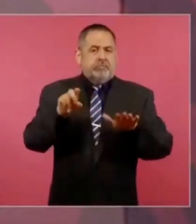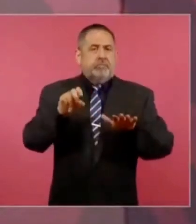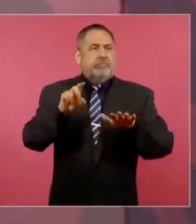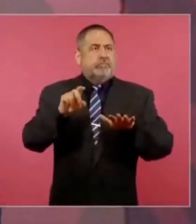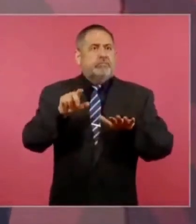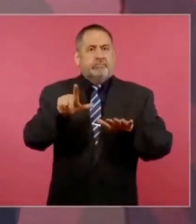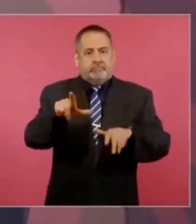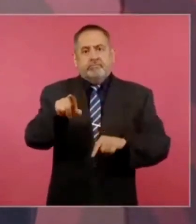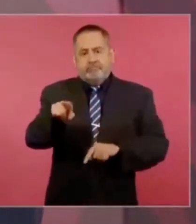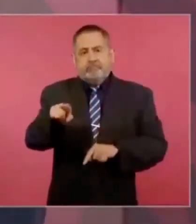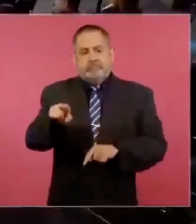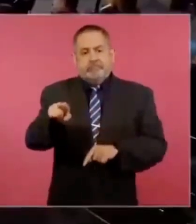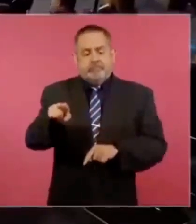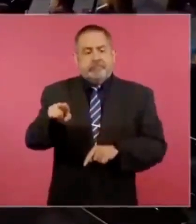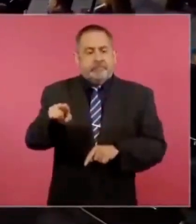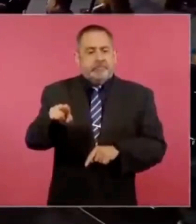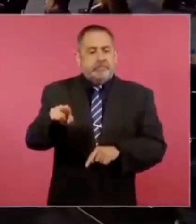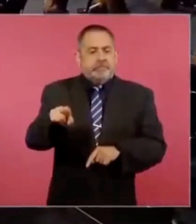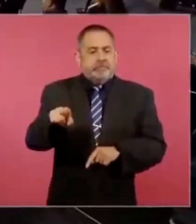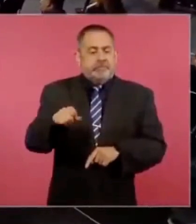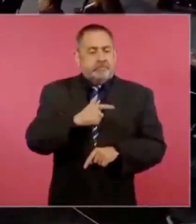mucho